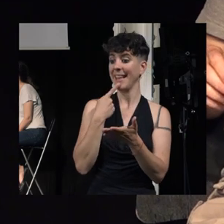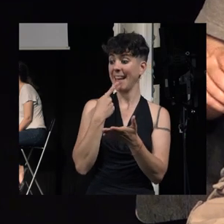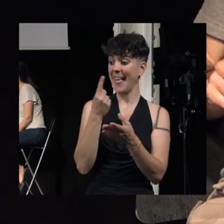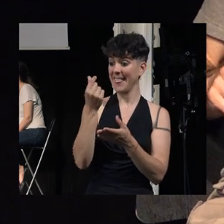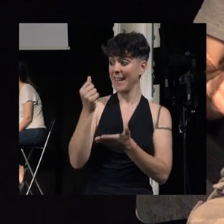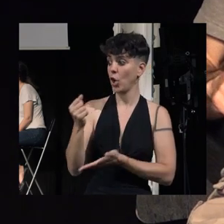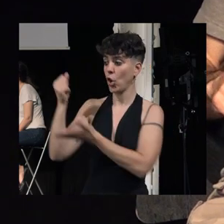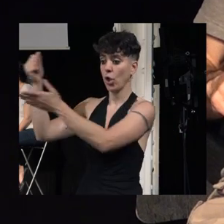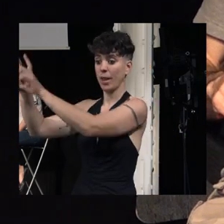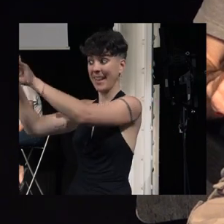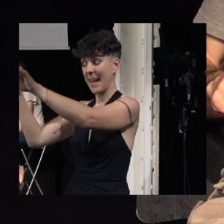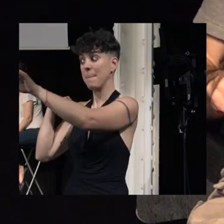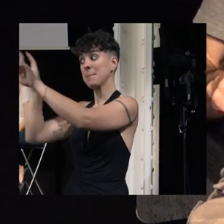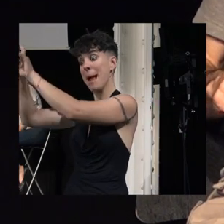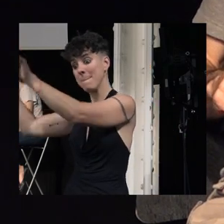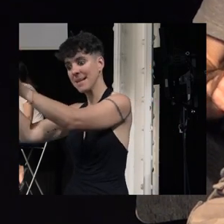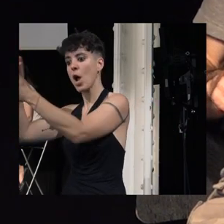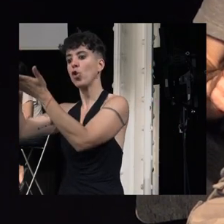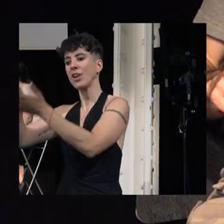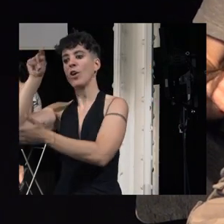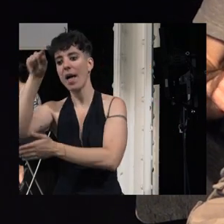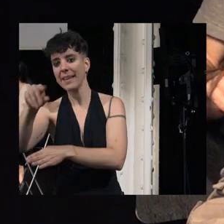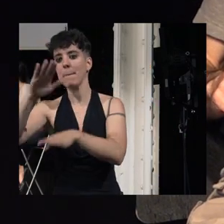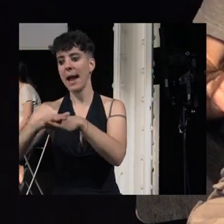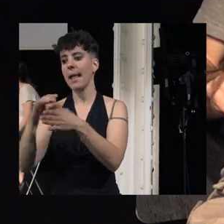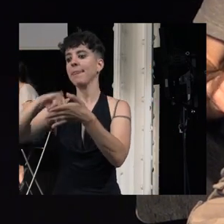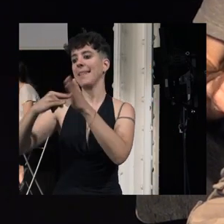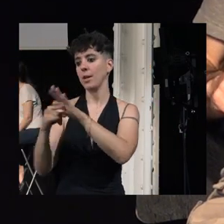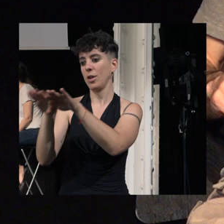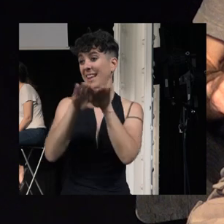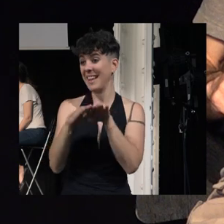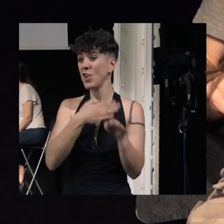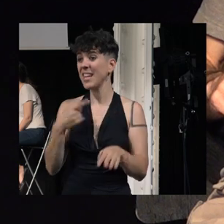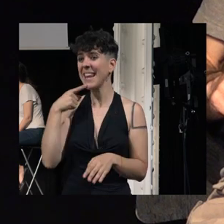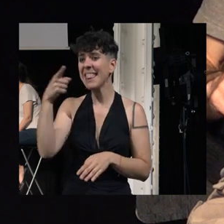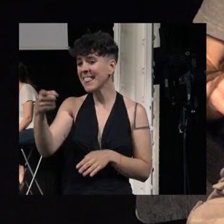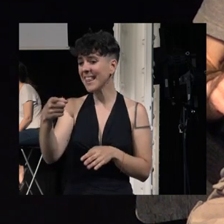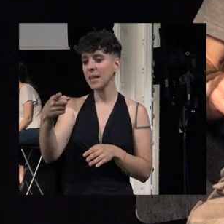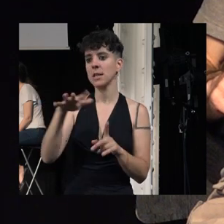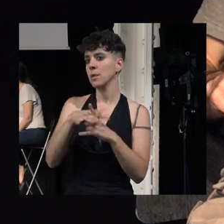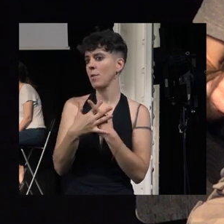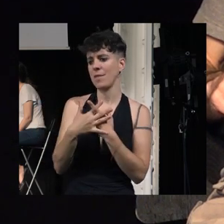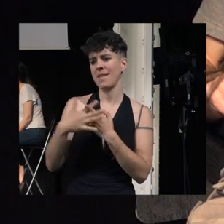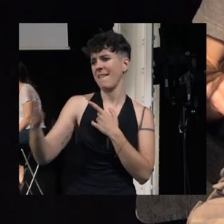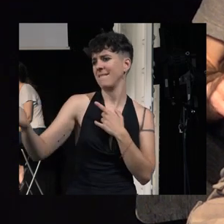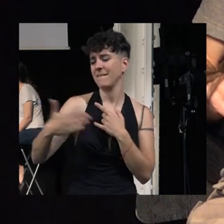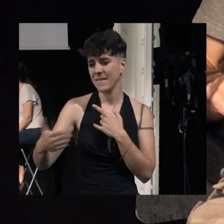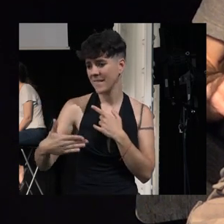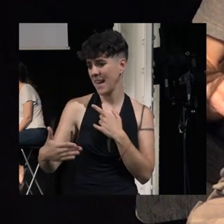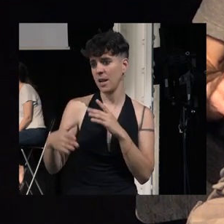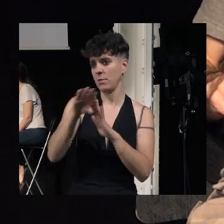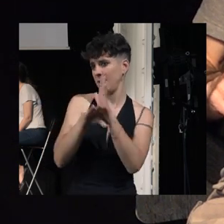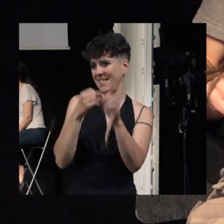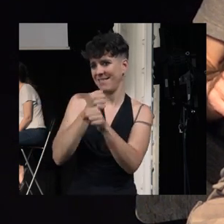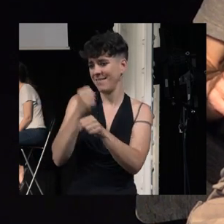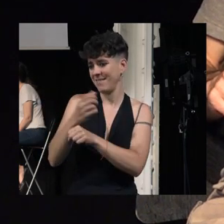contrata a ti para ser técnica de juventud, de educación, de igualdad. Eso significa una precarización de la gente, o sea, de los trabajadores y